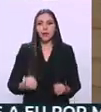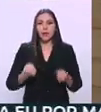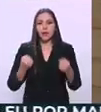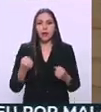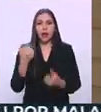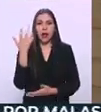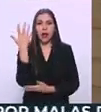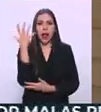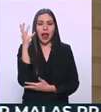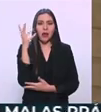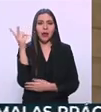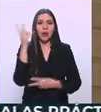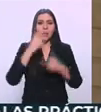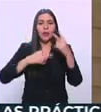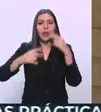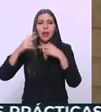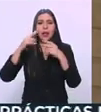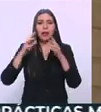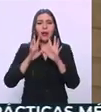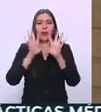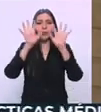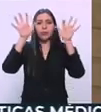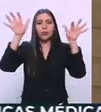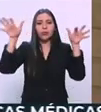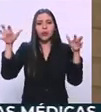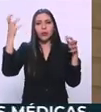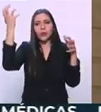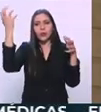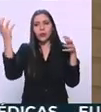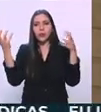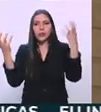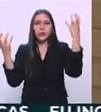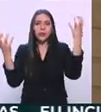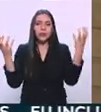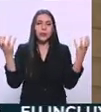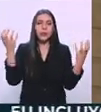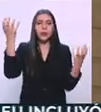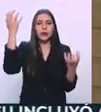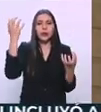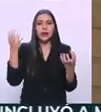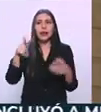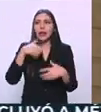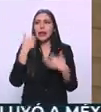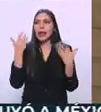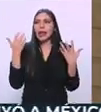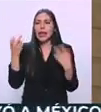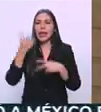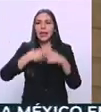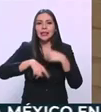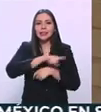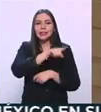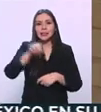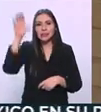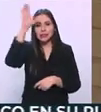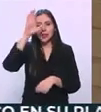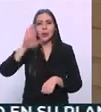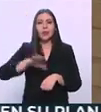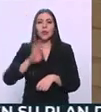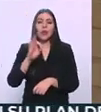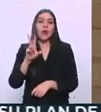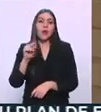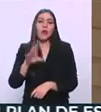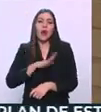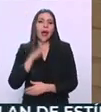buenos frutos, ni podemos tener los frutos que queremos si no tenemos un buen árbol. Entonces, por eso es que metaforizamos la